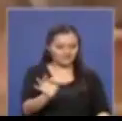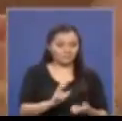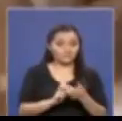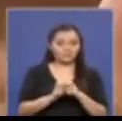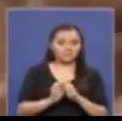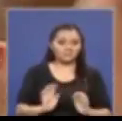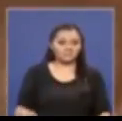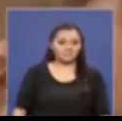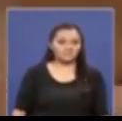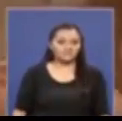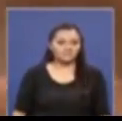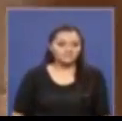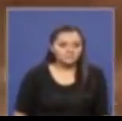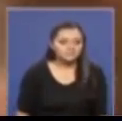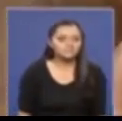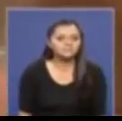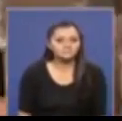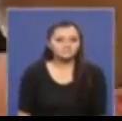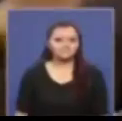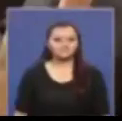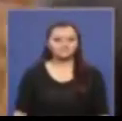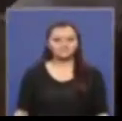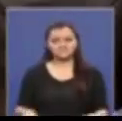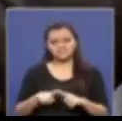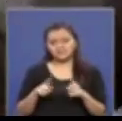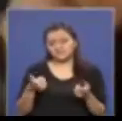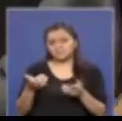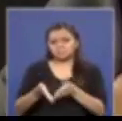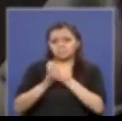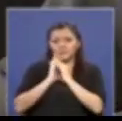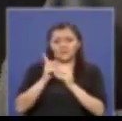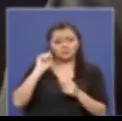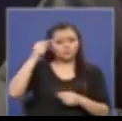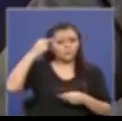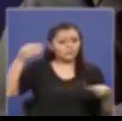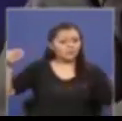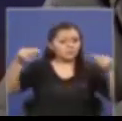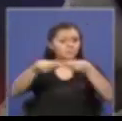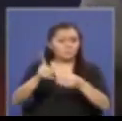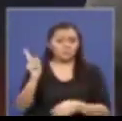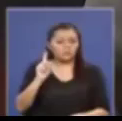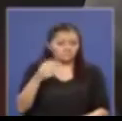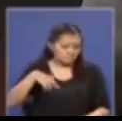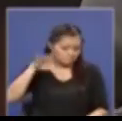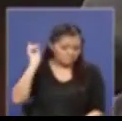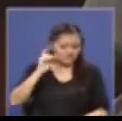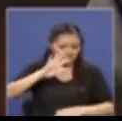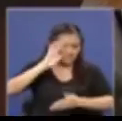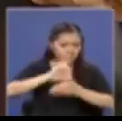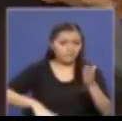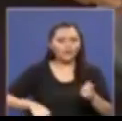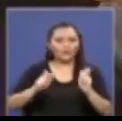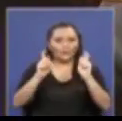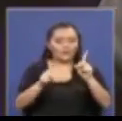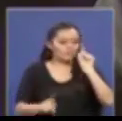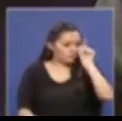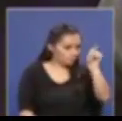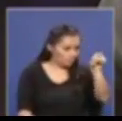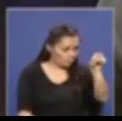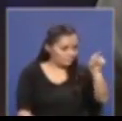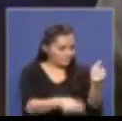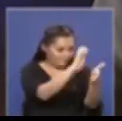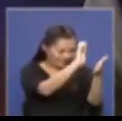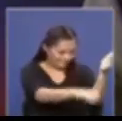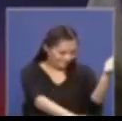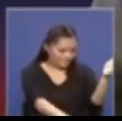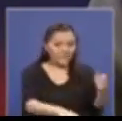sabrán, ¿no?, que ellos pidieron esto, y en buena hora, porque eran subsidios tremendamente injustos e ineficientes. Su subsidio. No